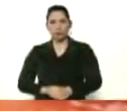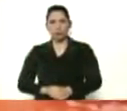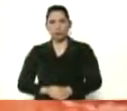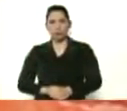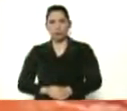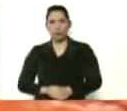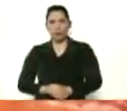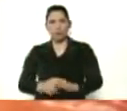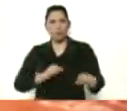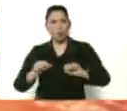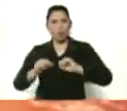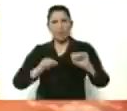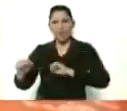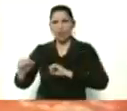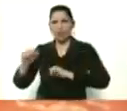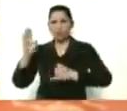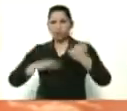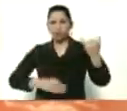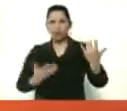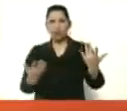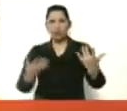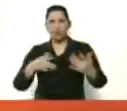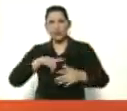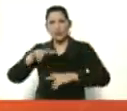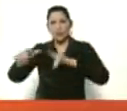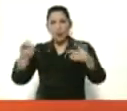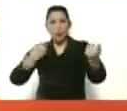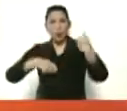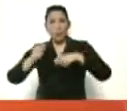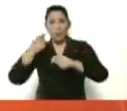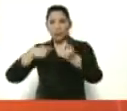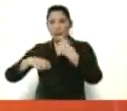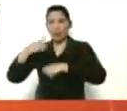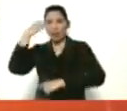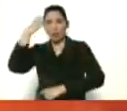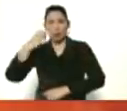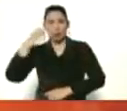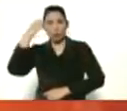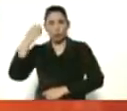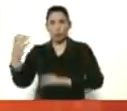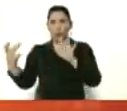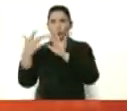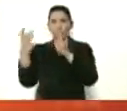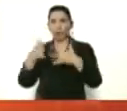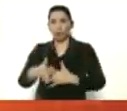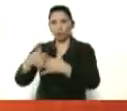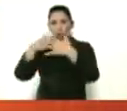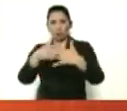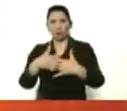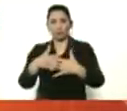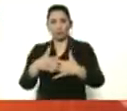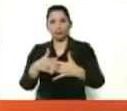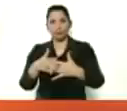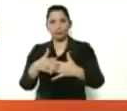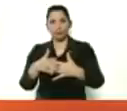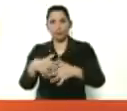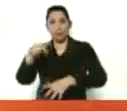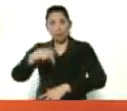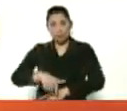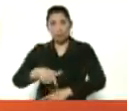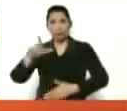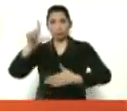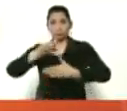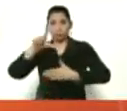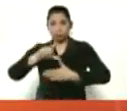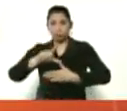nivel de movimiento que hay de aviones comerciales entre Europa y Estados Unidos. Y aquí en América Latina,